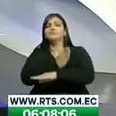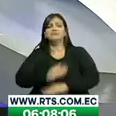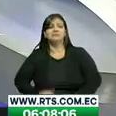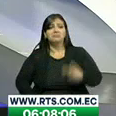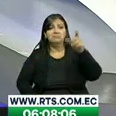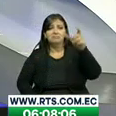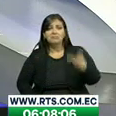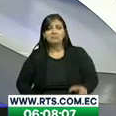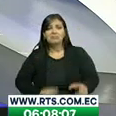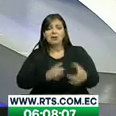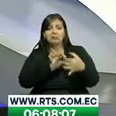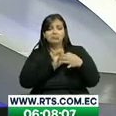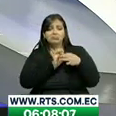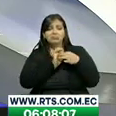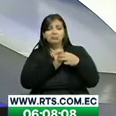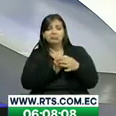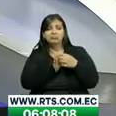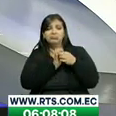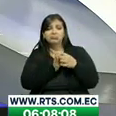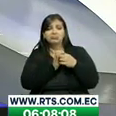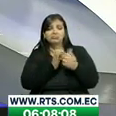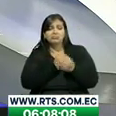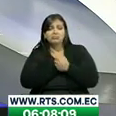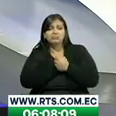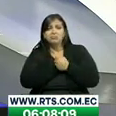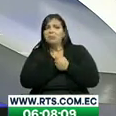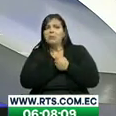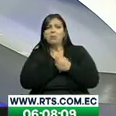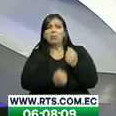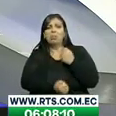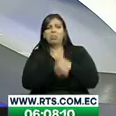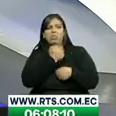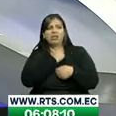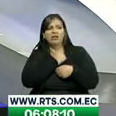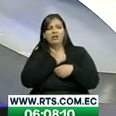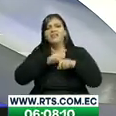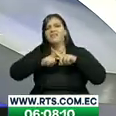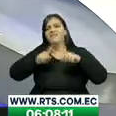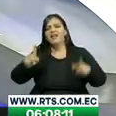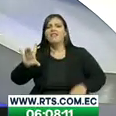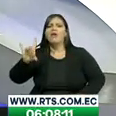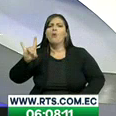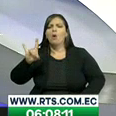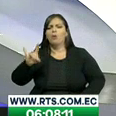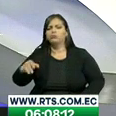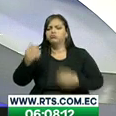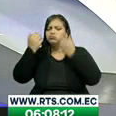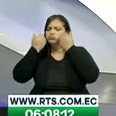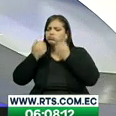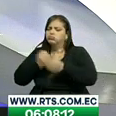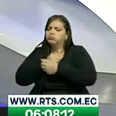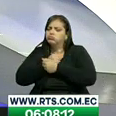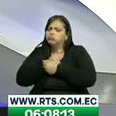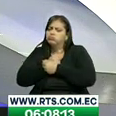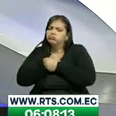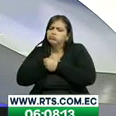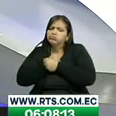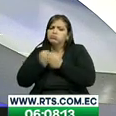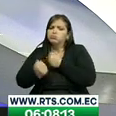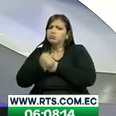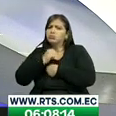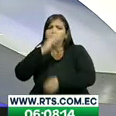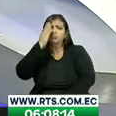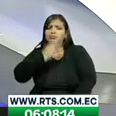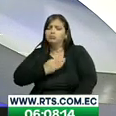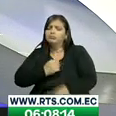Más fiel el perro que tú. Porque el perro no tiene la culpa. No, ¿qué va a tener la culpa? El perro no tiene la culpa. Miserable. Esos son